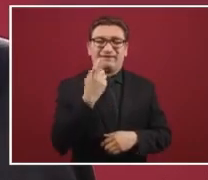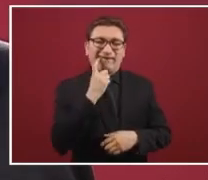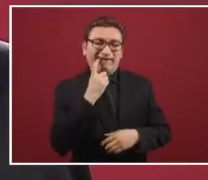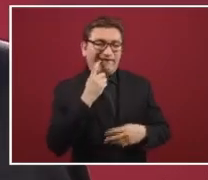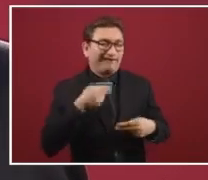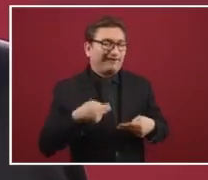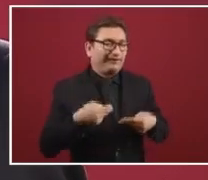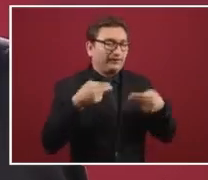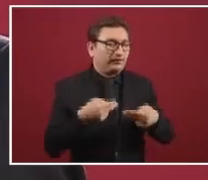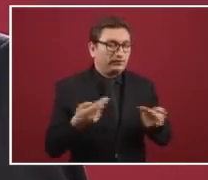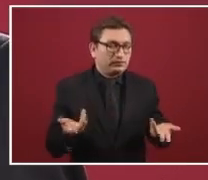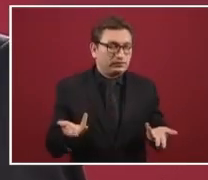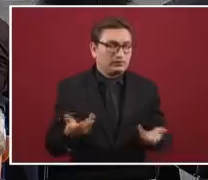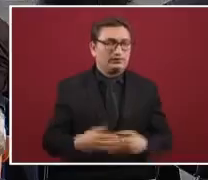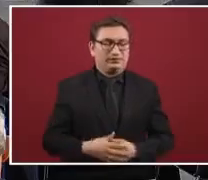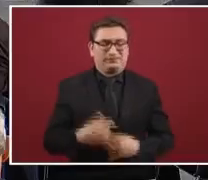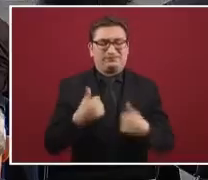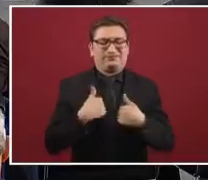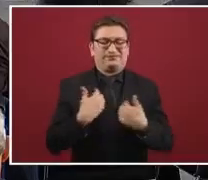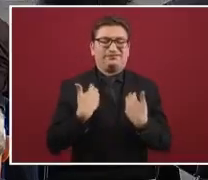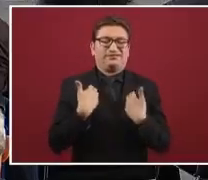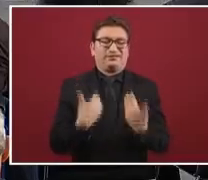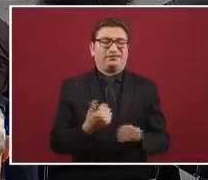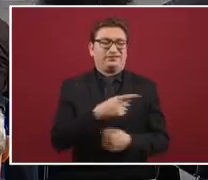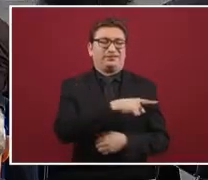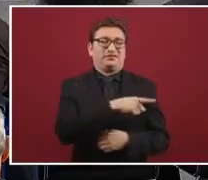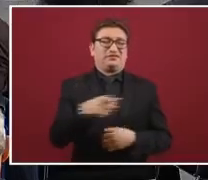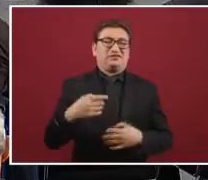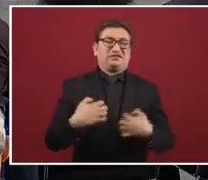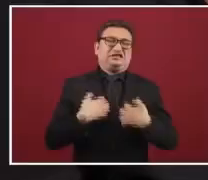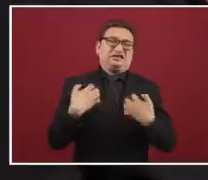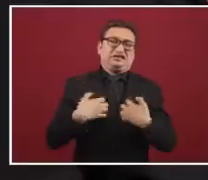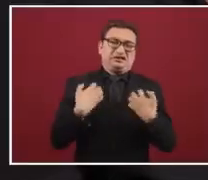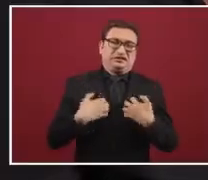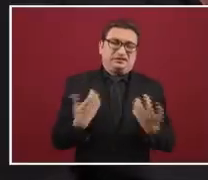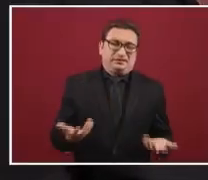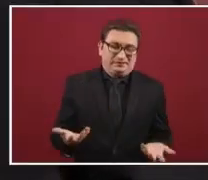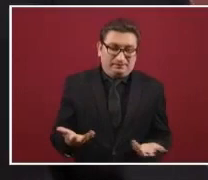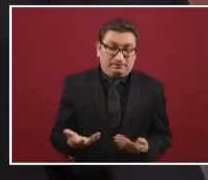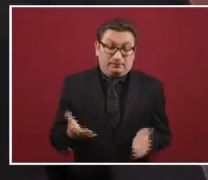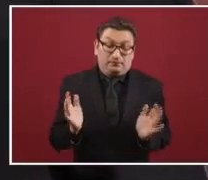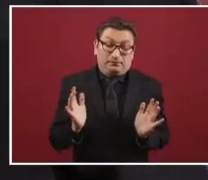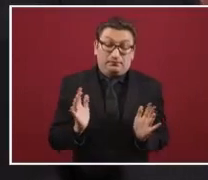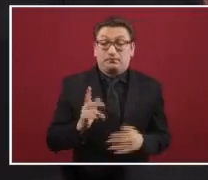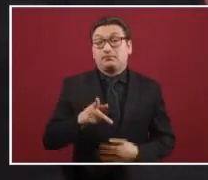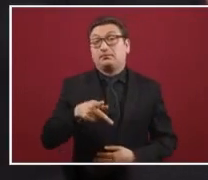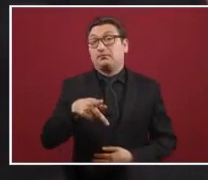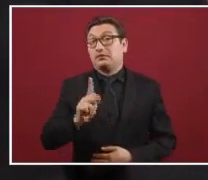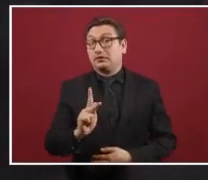Entonces yo entiendo que estén enojados, pero